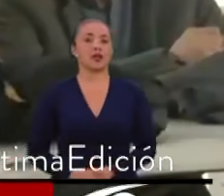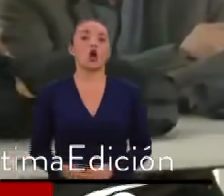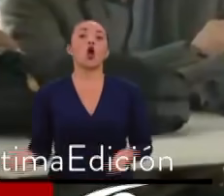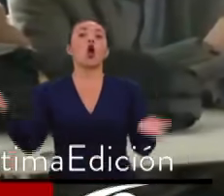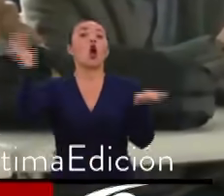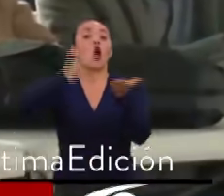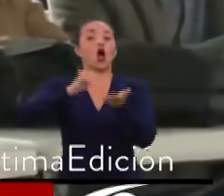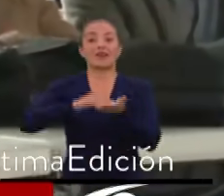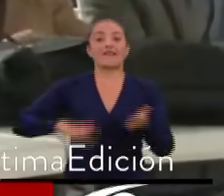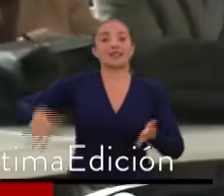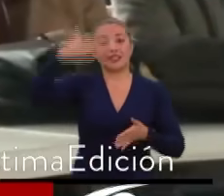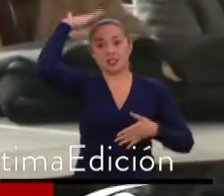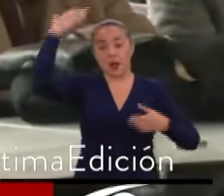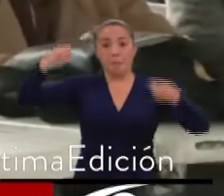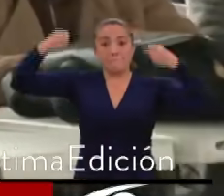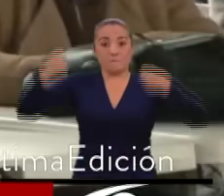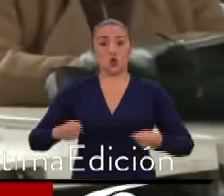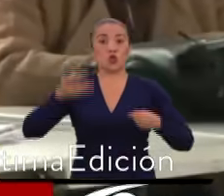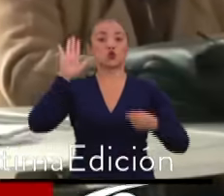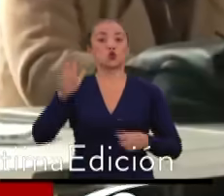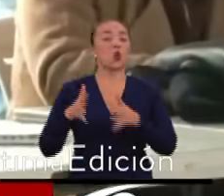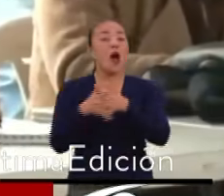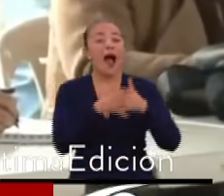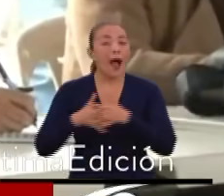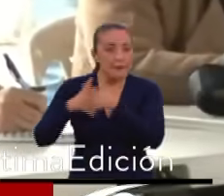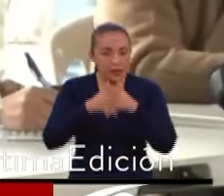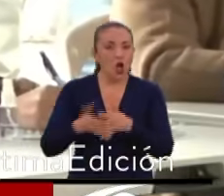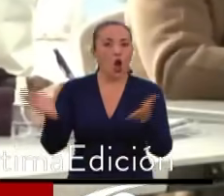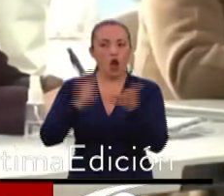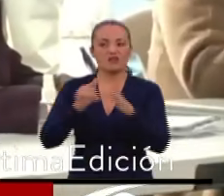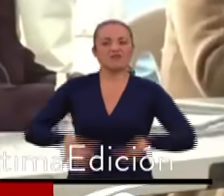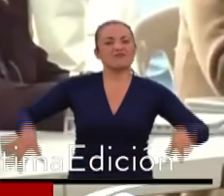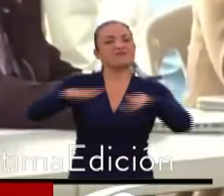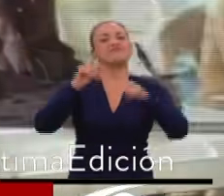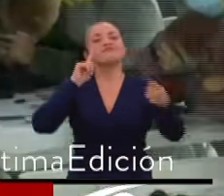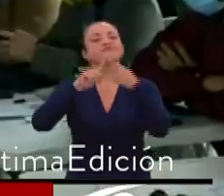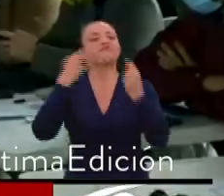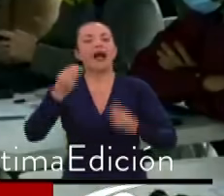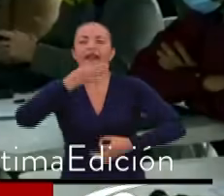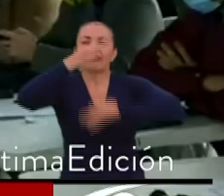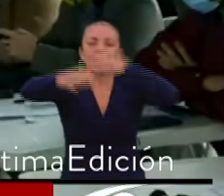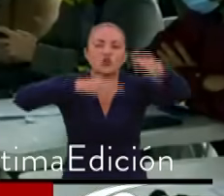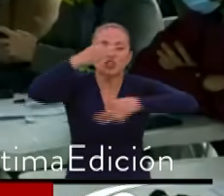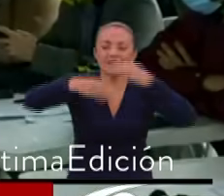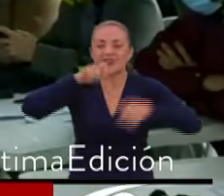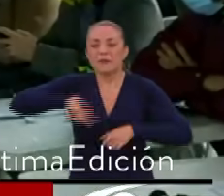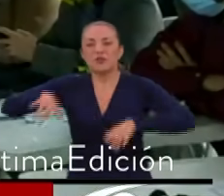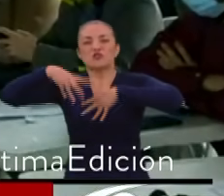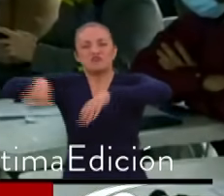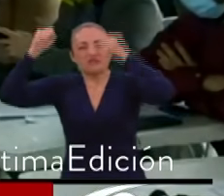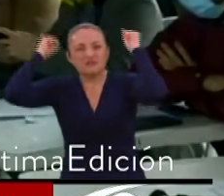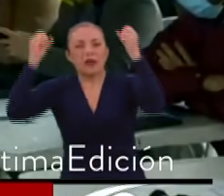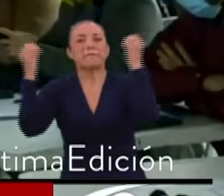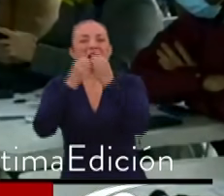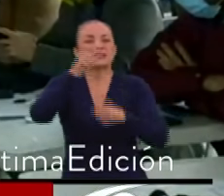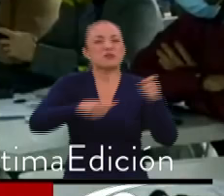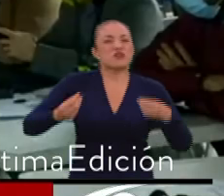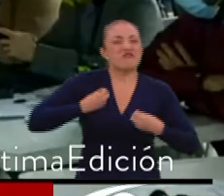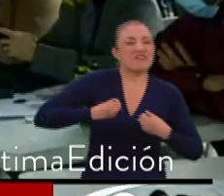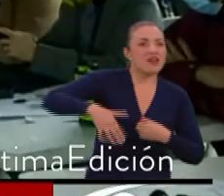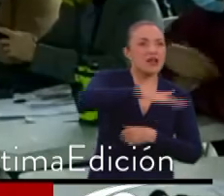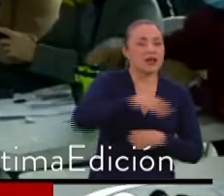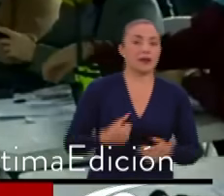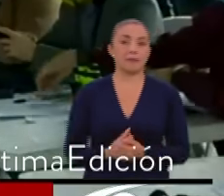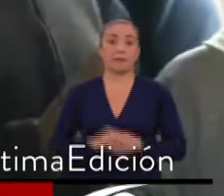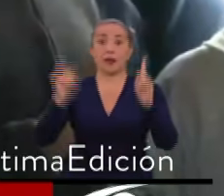Nuevamente, el Portal de las Américas se convirtió en el escenario de espacio de denuncia de manifestantes y quienes residen en el sector. Empezaron